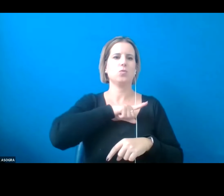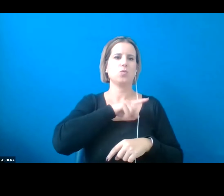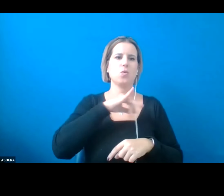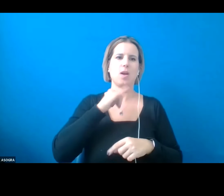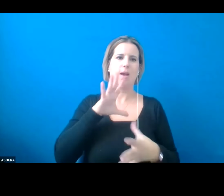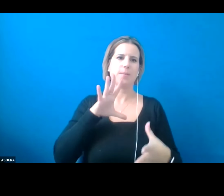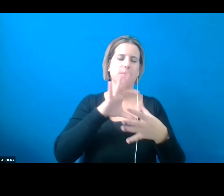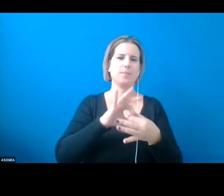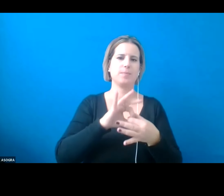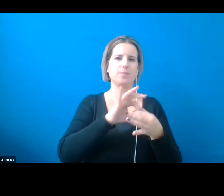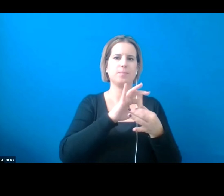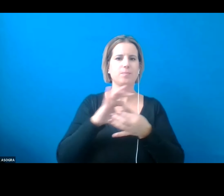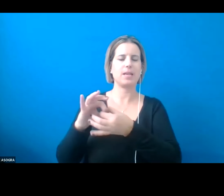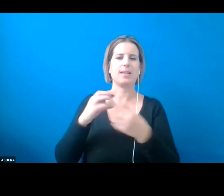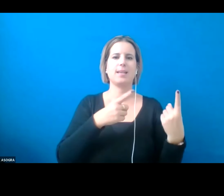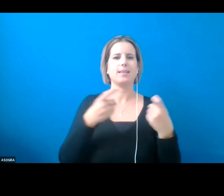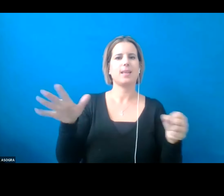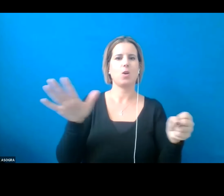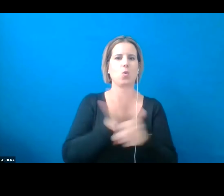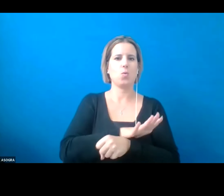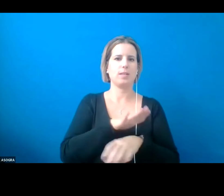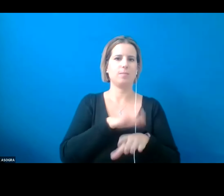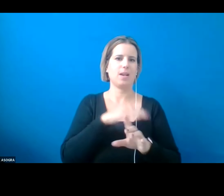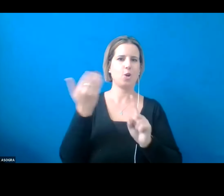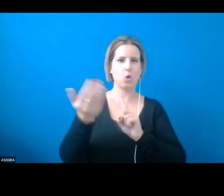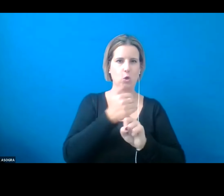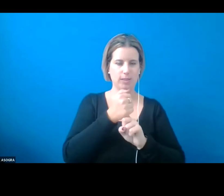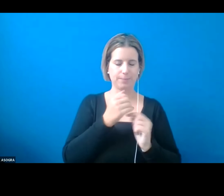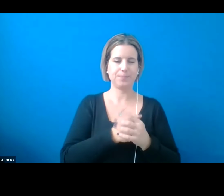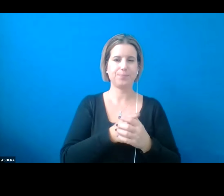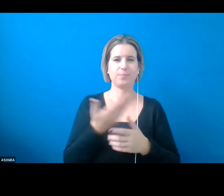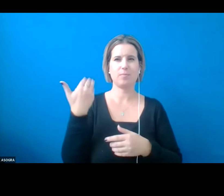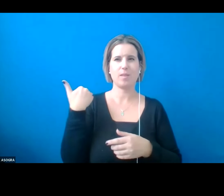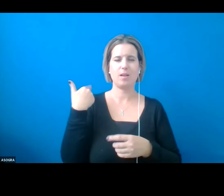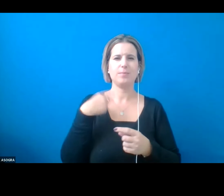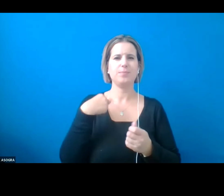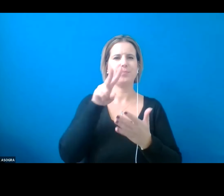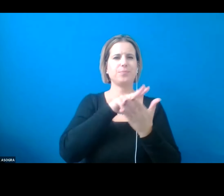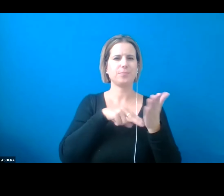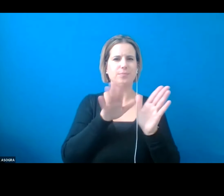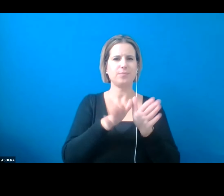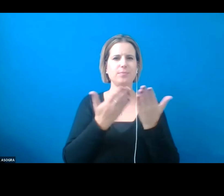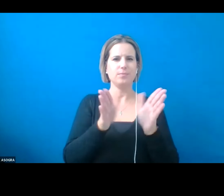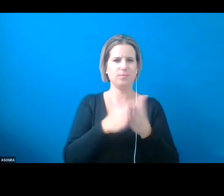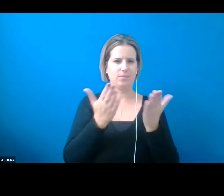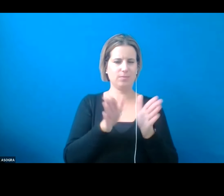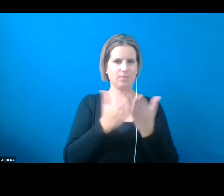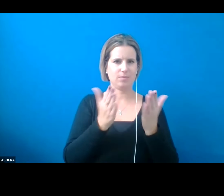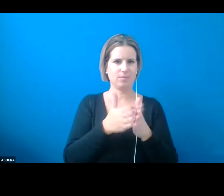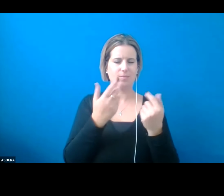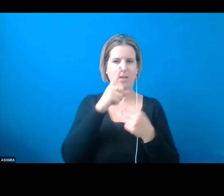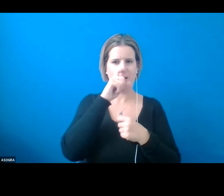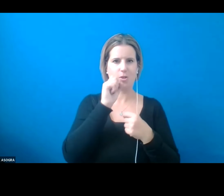cubiertas las necesidades de los pacientes el otro día estaba leyendo un libro de George Orwell en 1984